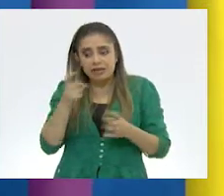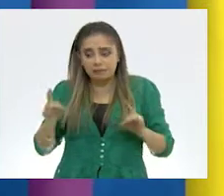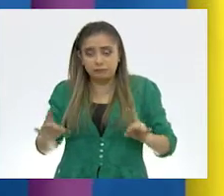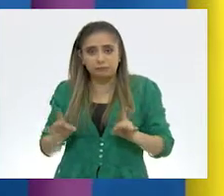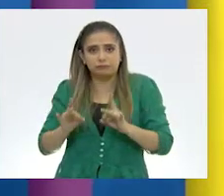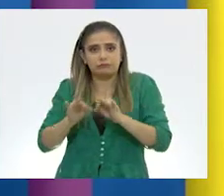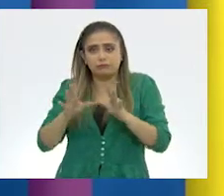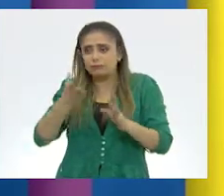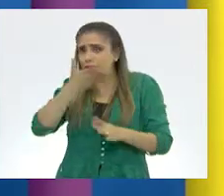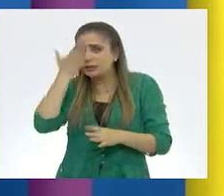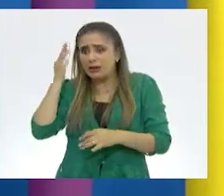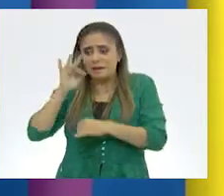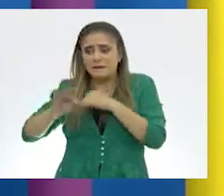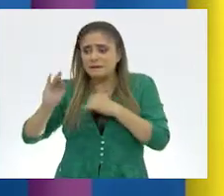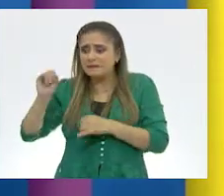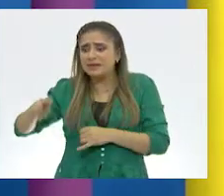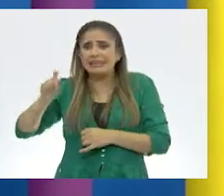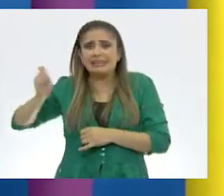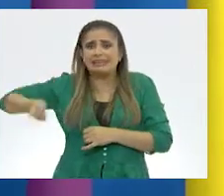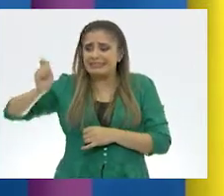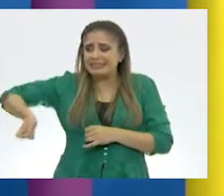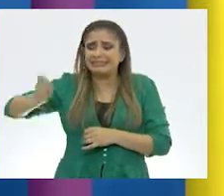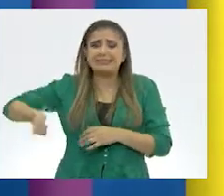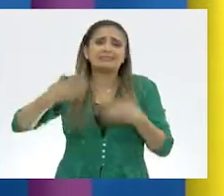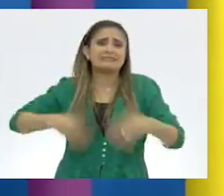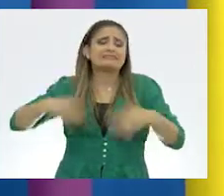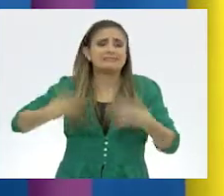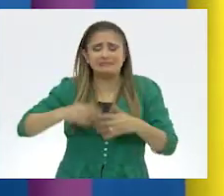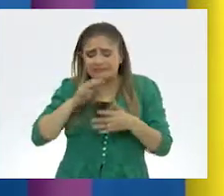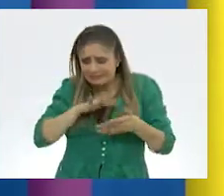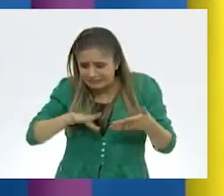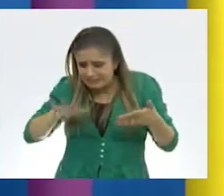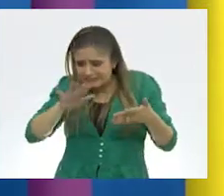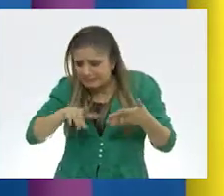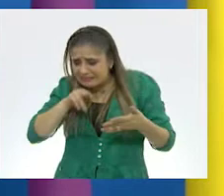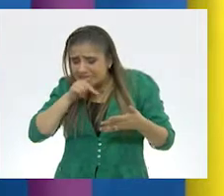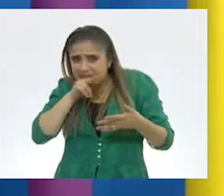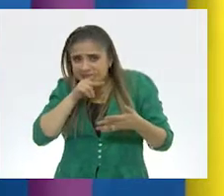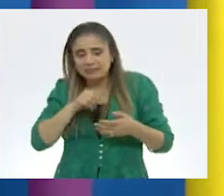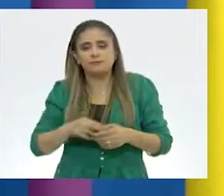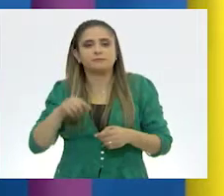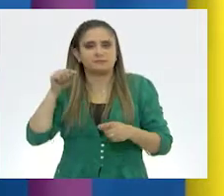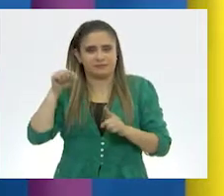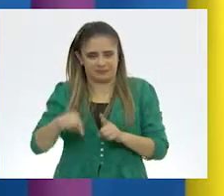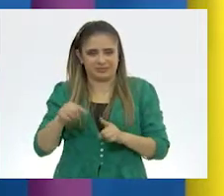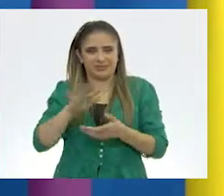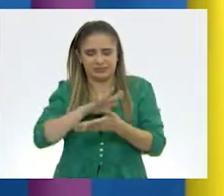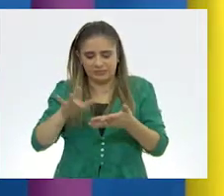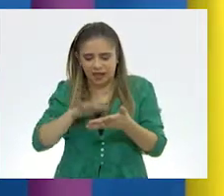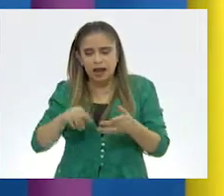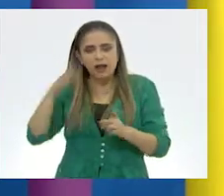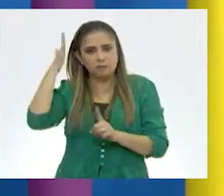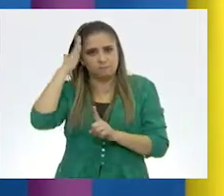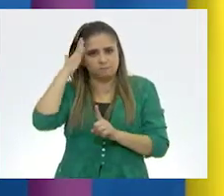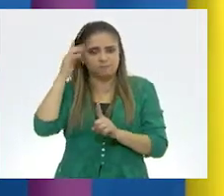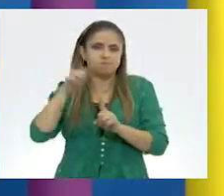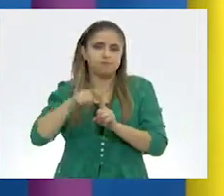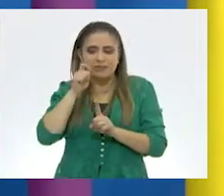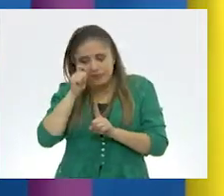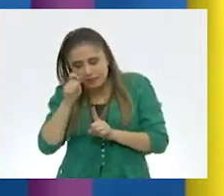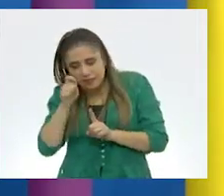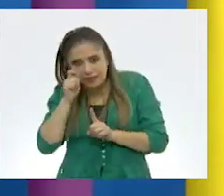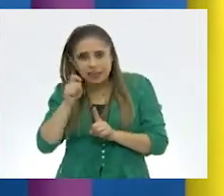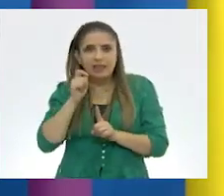a incrementar la tensión y la incertidumbre. Es común que el protagonista de esta clase de texto sea un detective